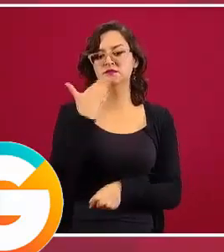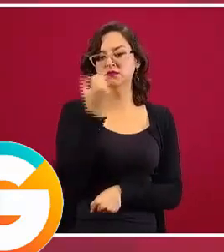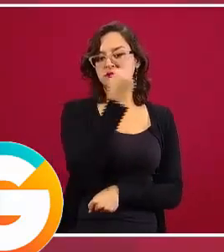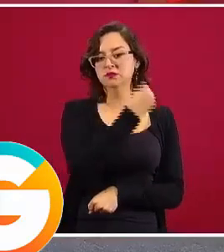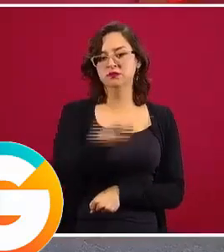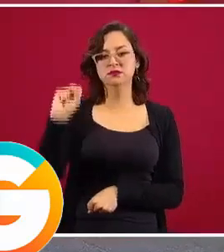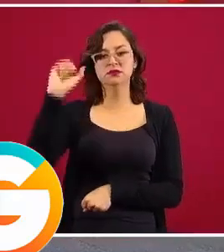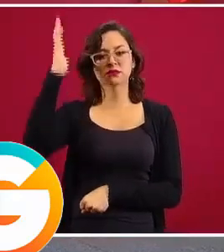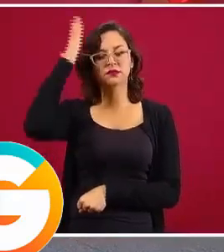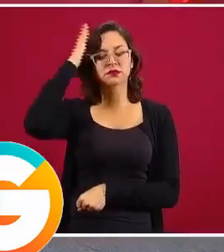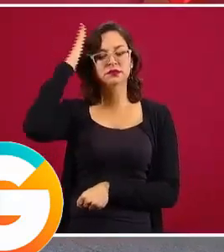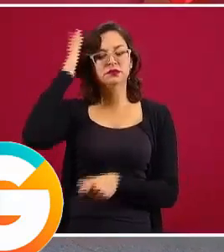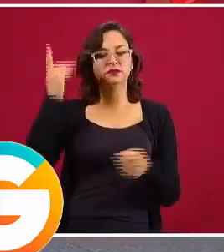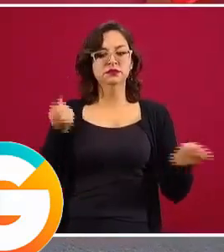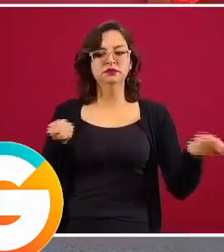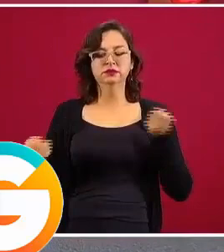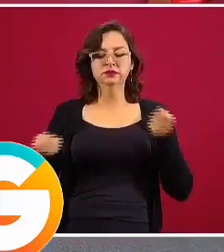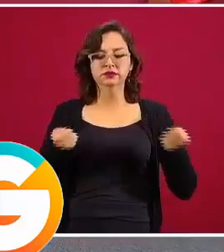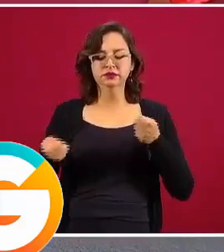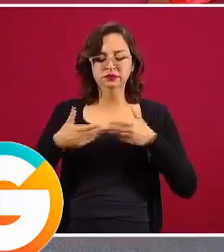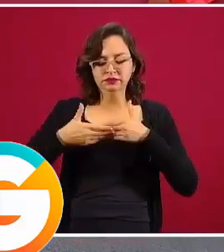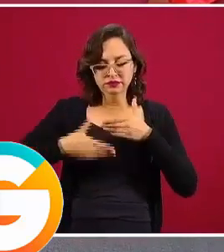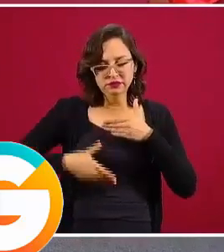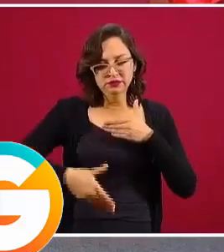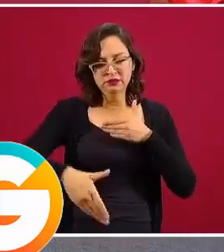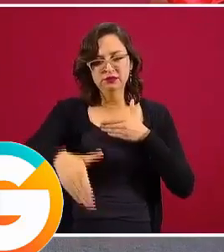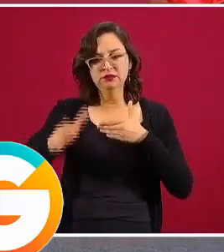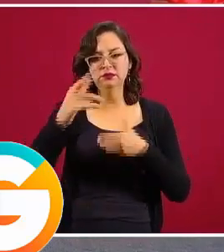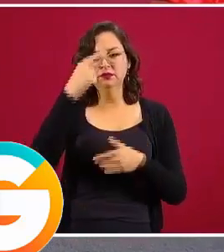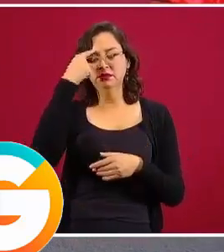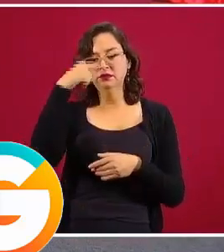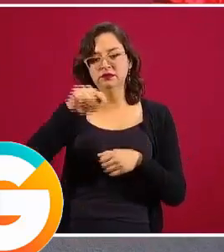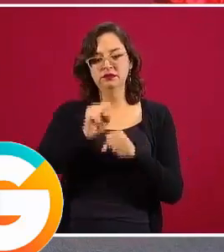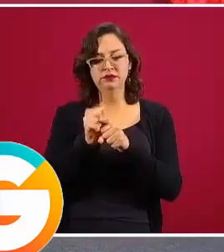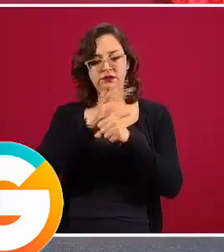esta estrategia para enfrentar el coronavirus.